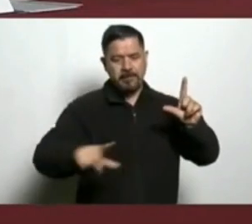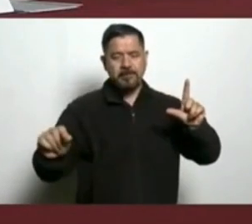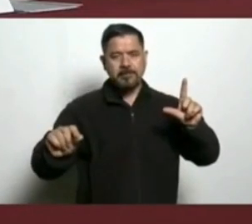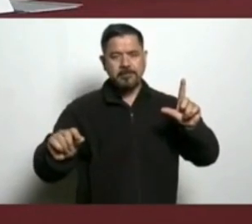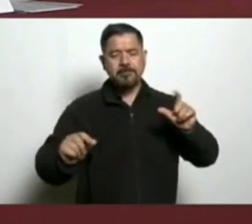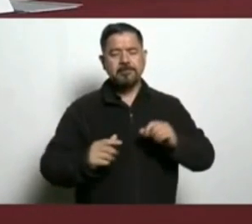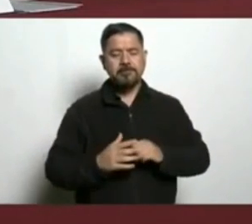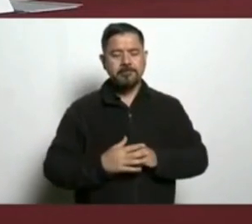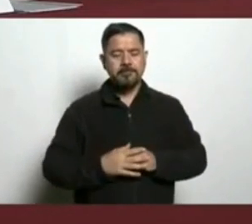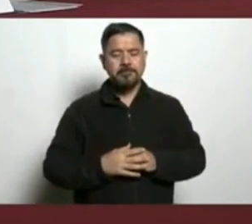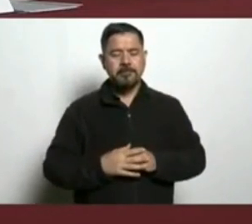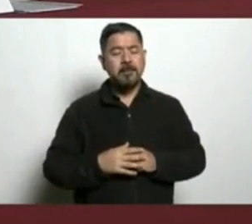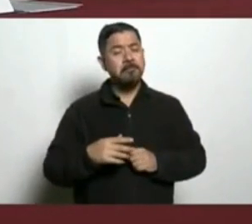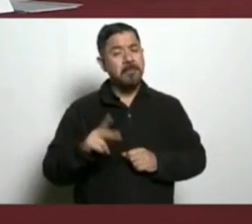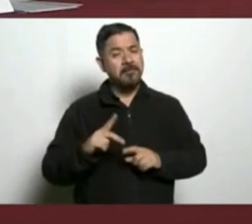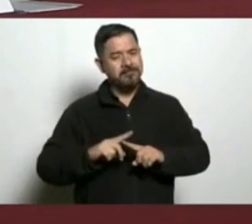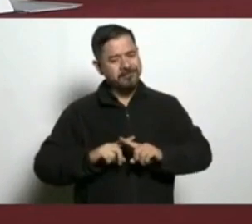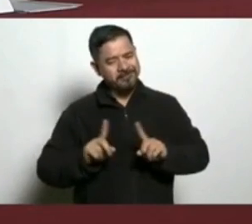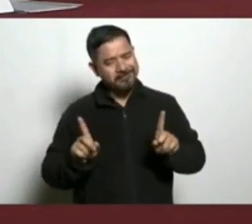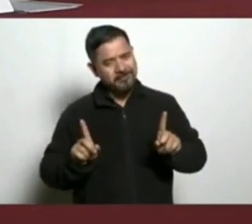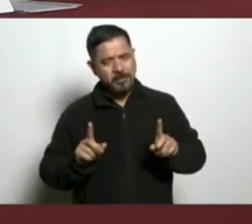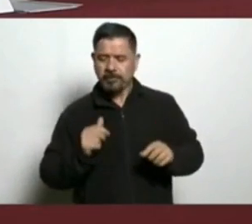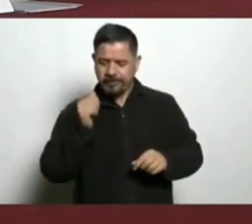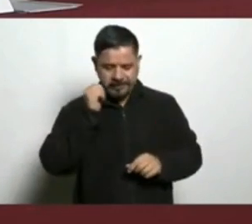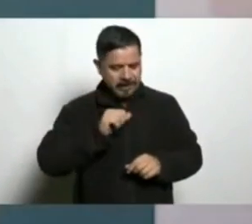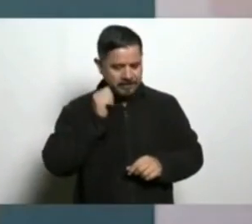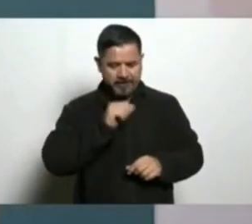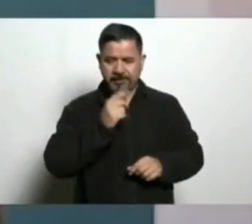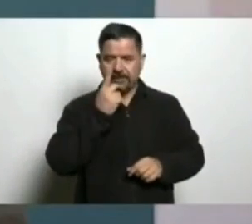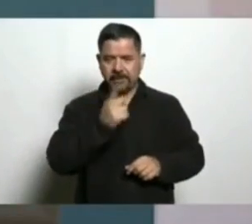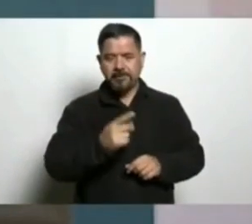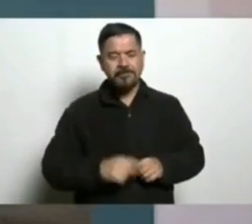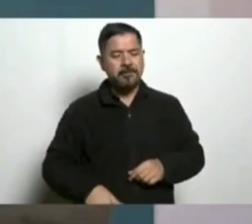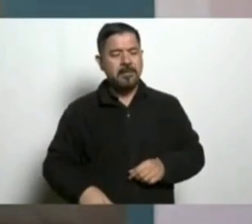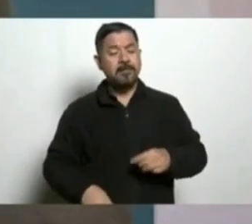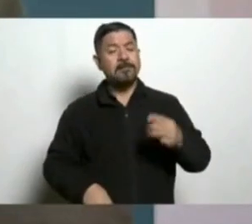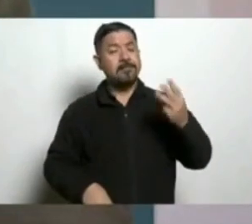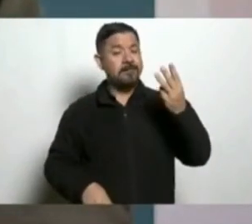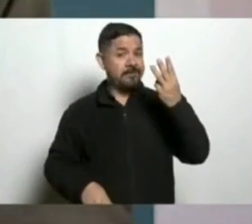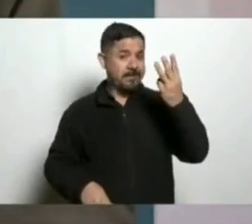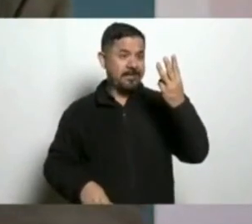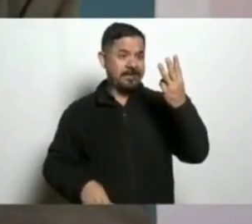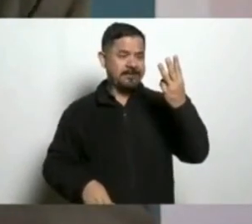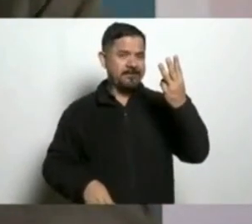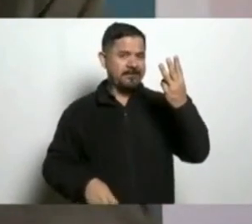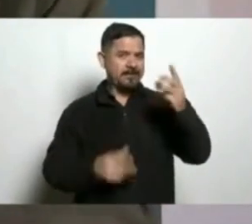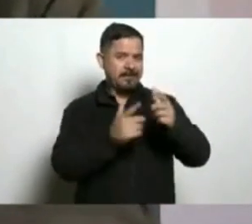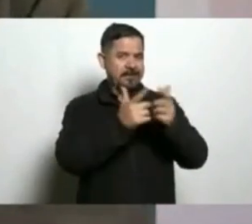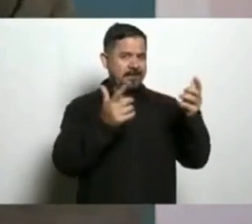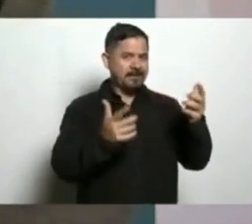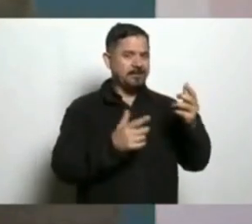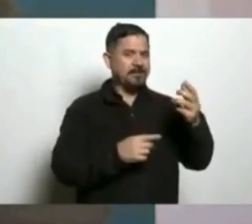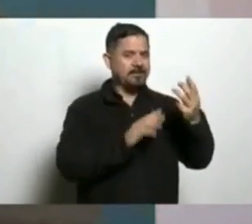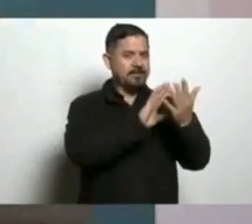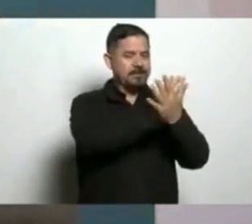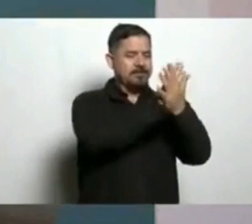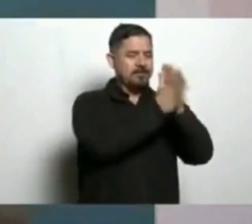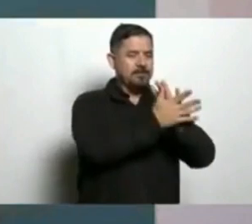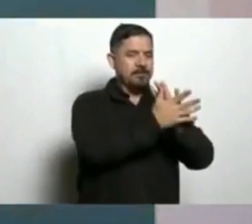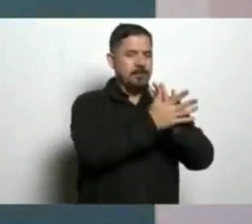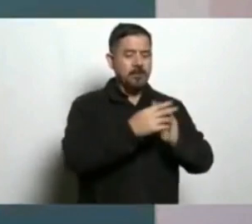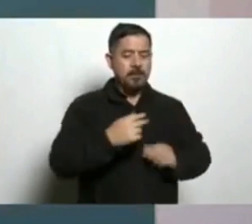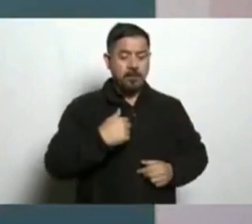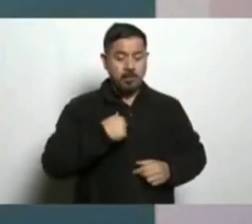como siempre lo sostengo, de las 3 grandes transformaciones que han habido, la